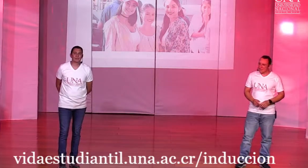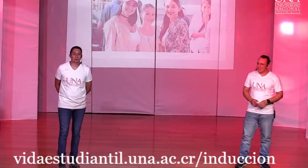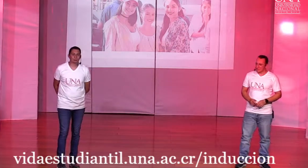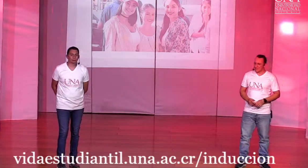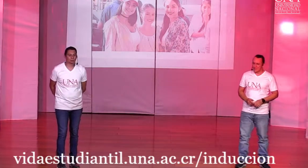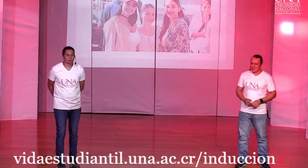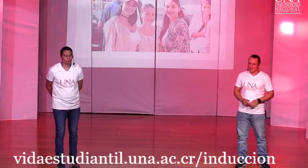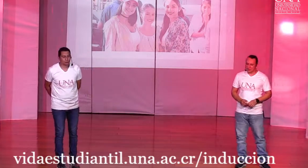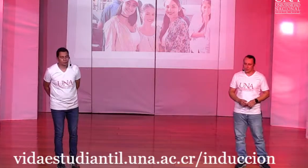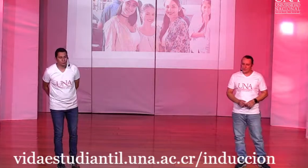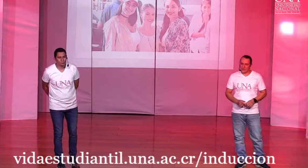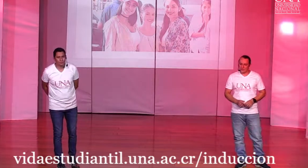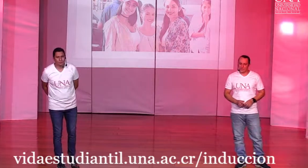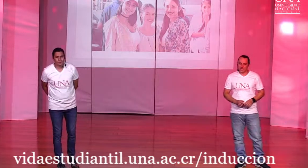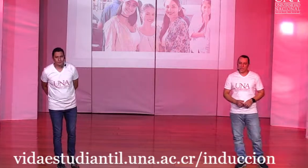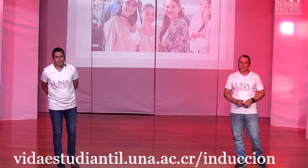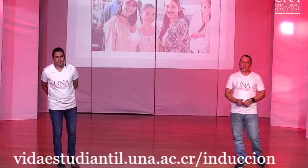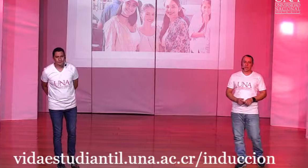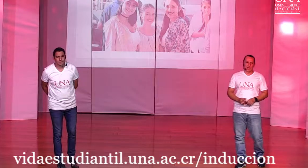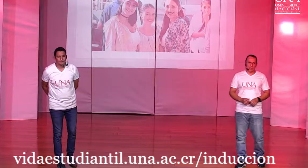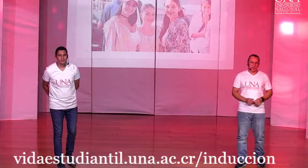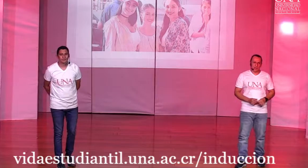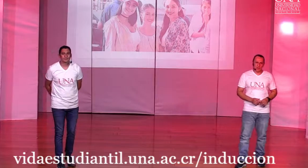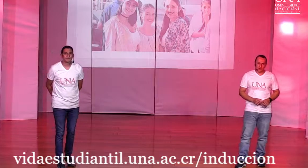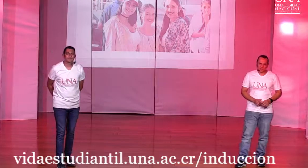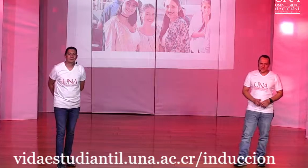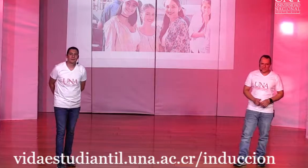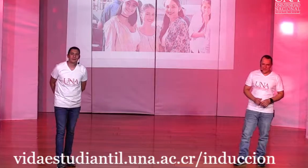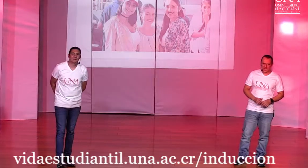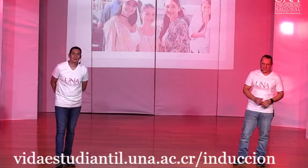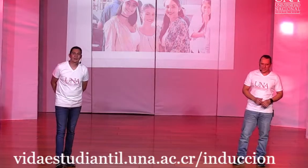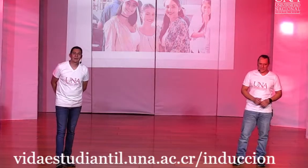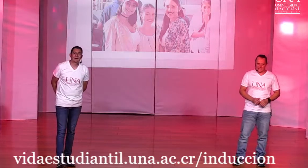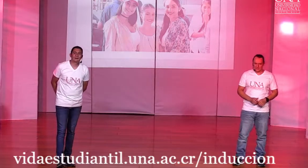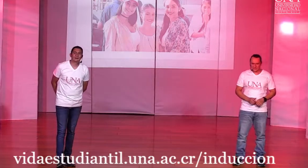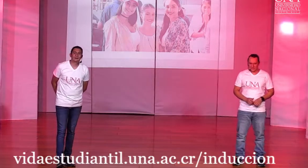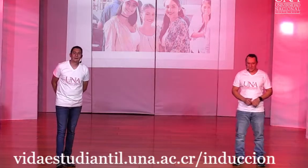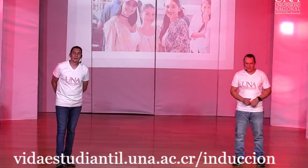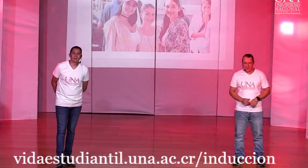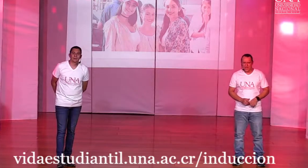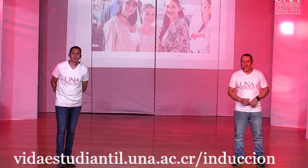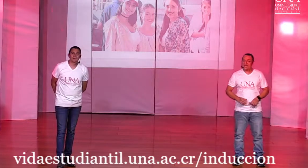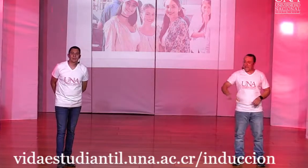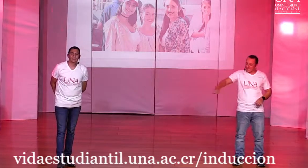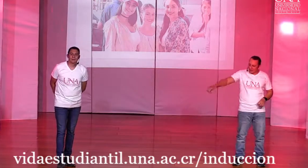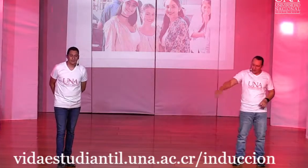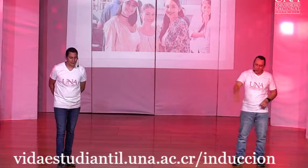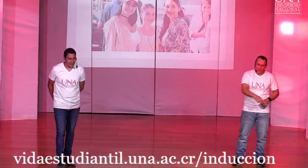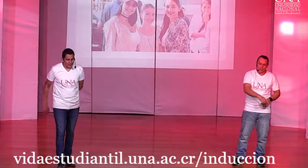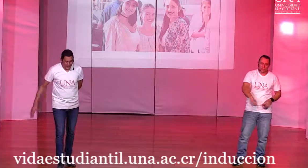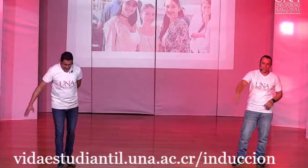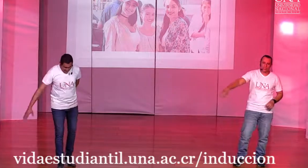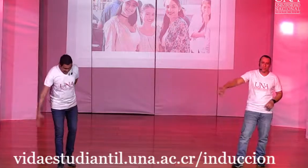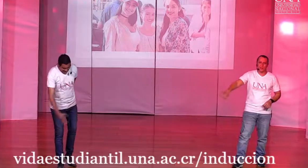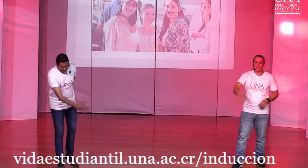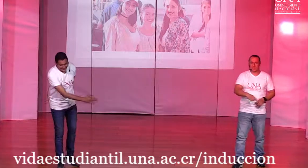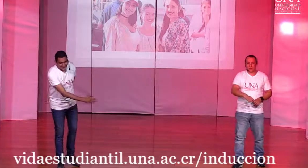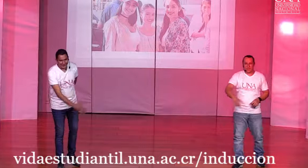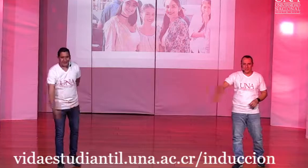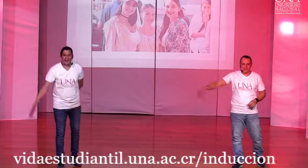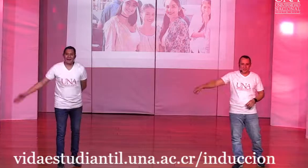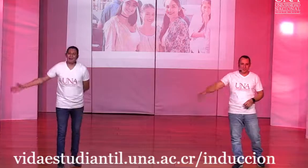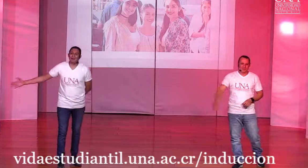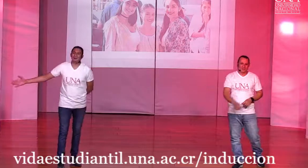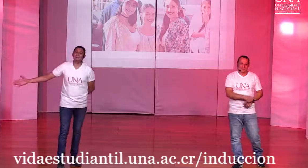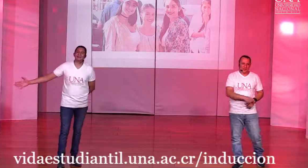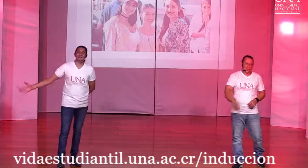Ahí está el enlace. En los comentarios de la página de YouTube está el enlace. Y aquí abajo de nosotros está apareciendo